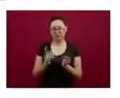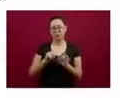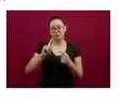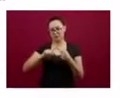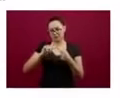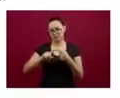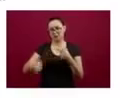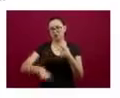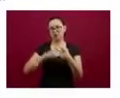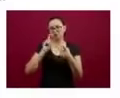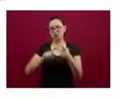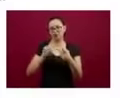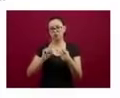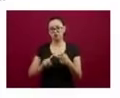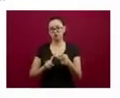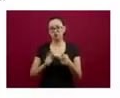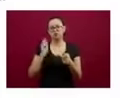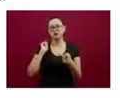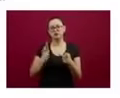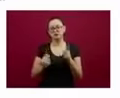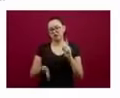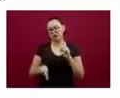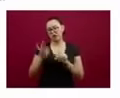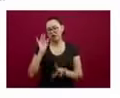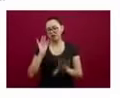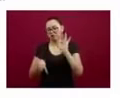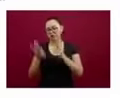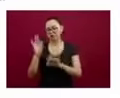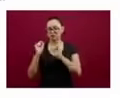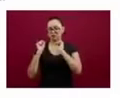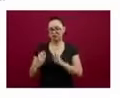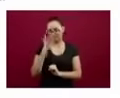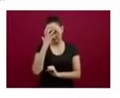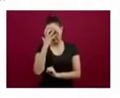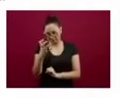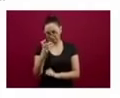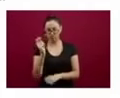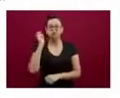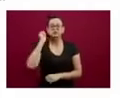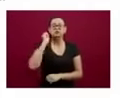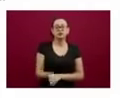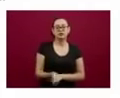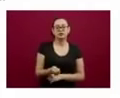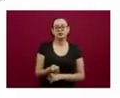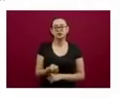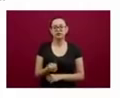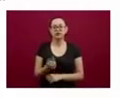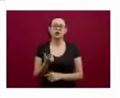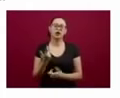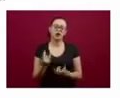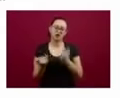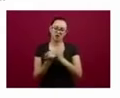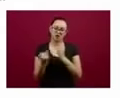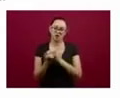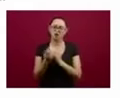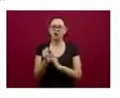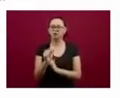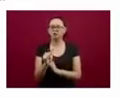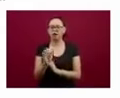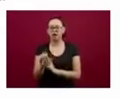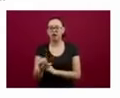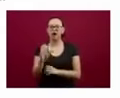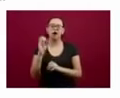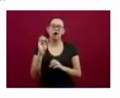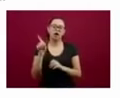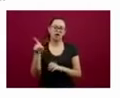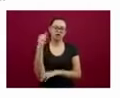Y si se van a rematar para eso, qué maravilla. Pues digo, es otra manera de ayudar también a la gente. ¿Cuánto pagaban de